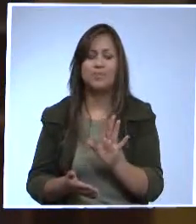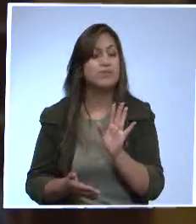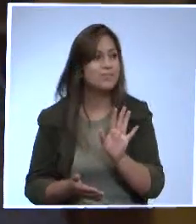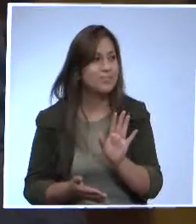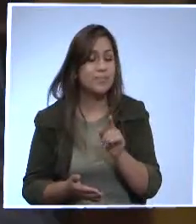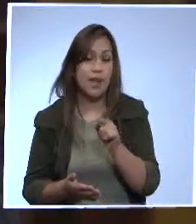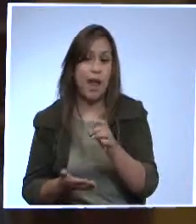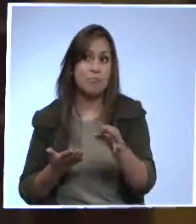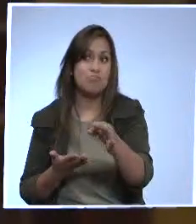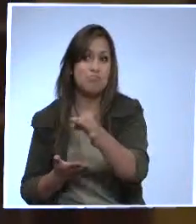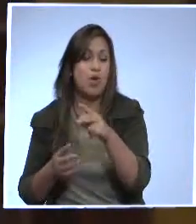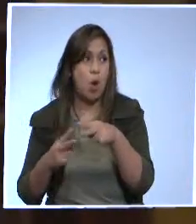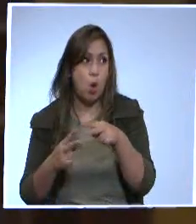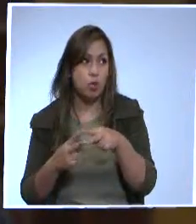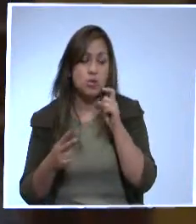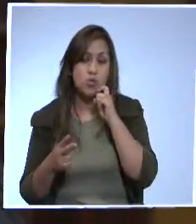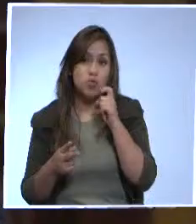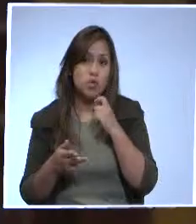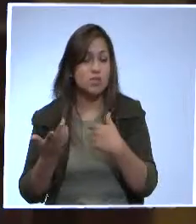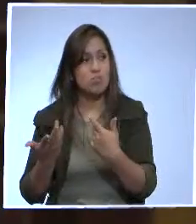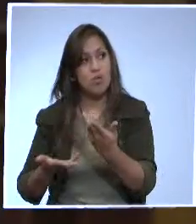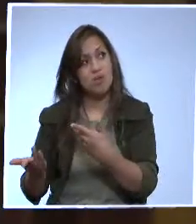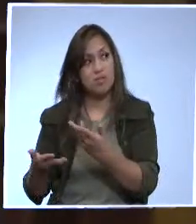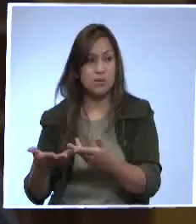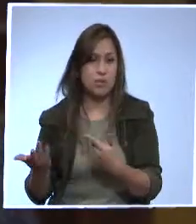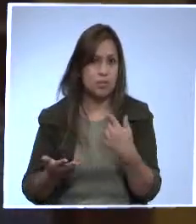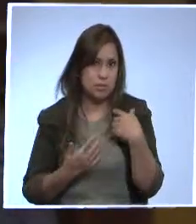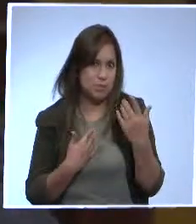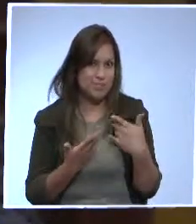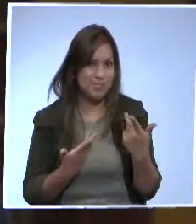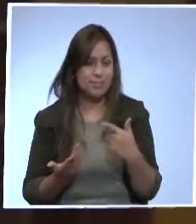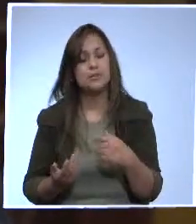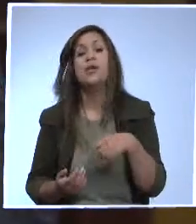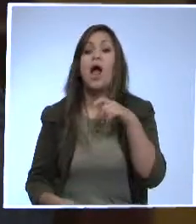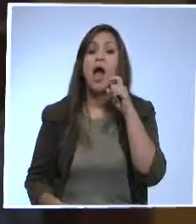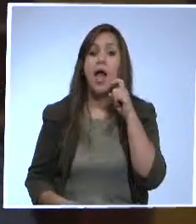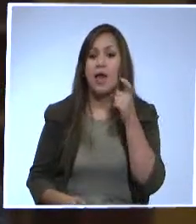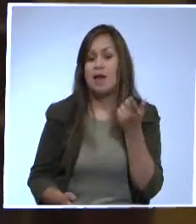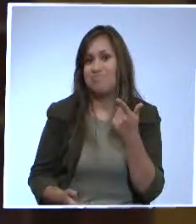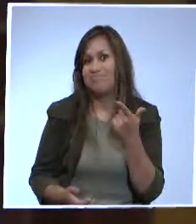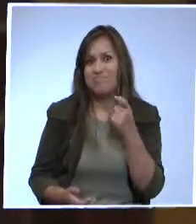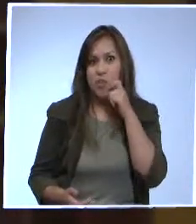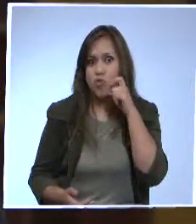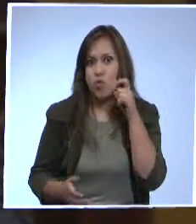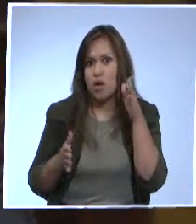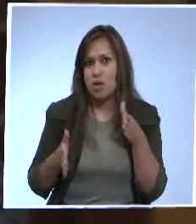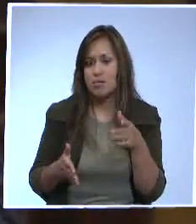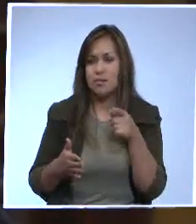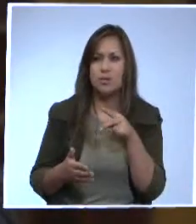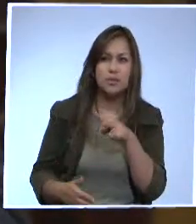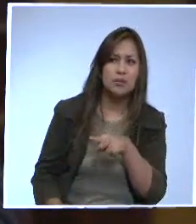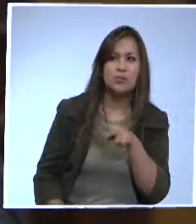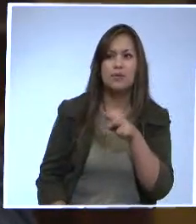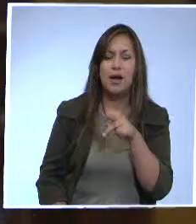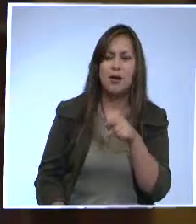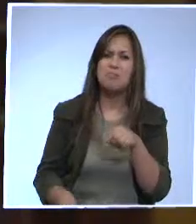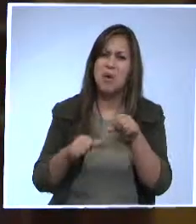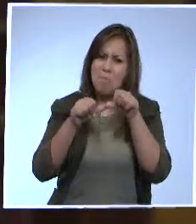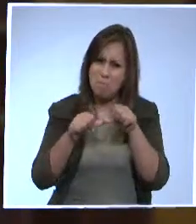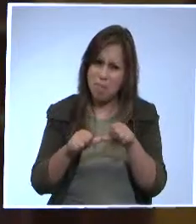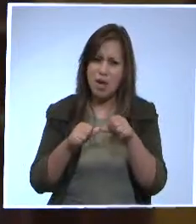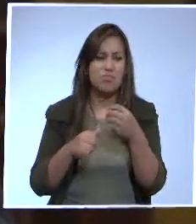podrán quedarse par de horas en la parroquia almorzar comer en la parroquia y eso va a dinamizar la economía también